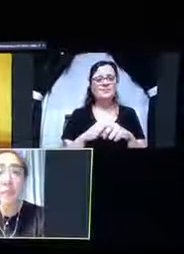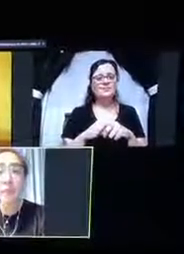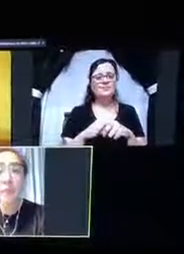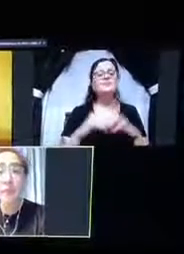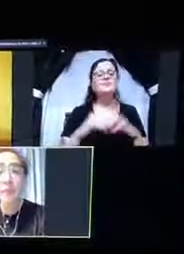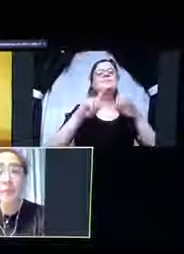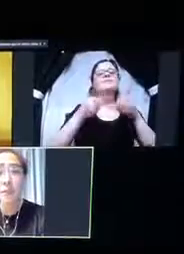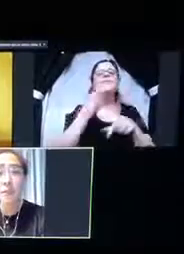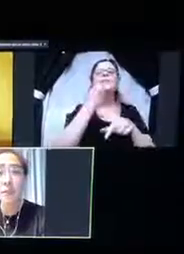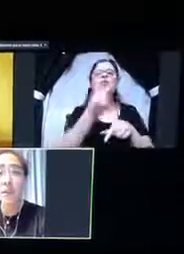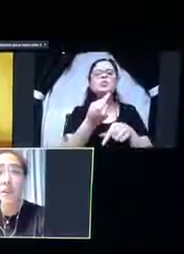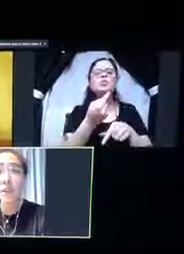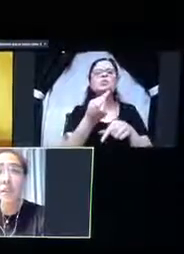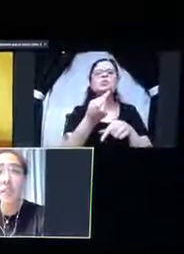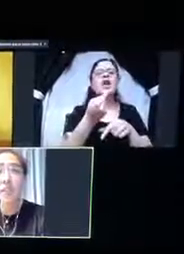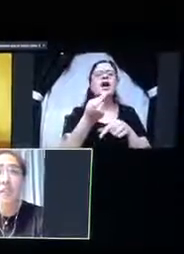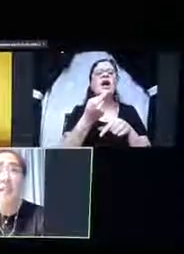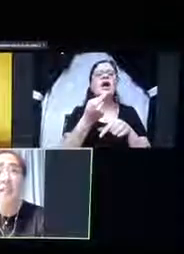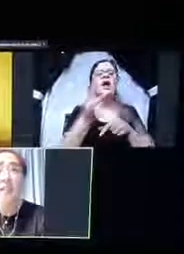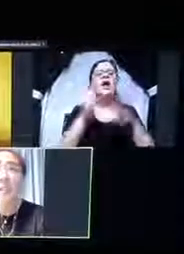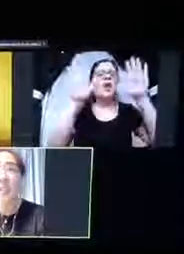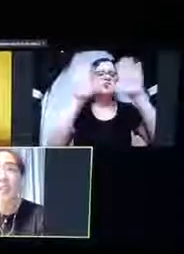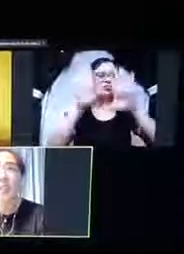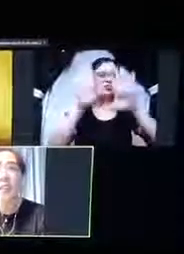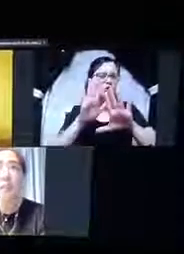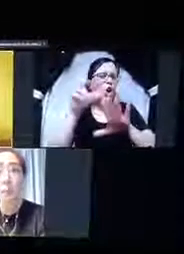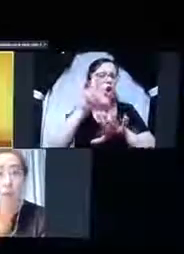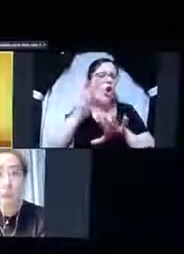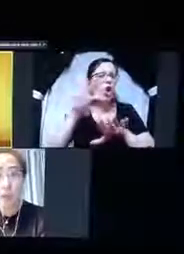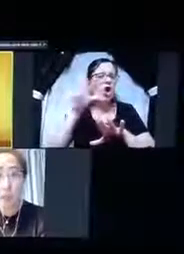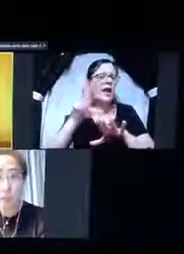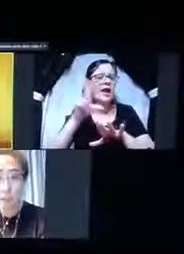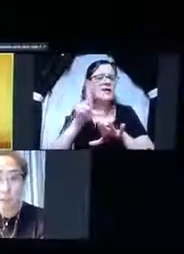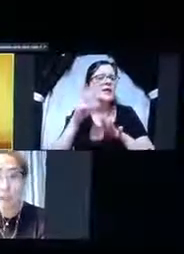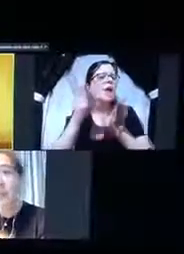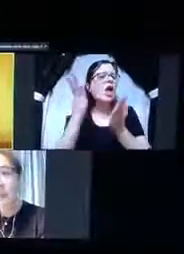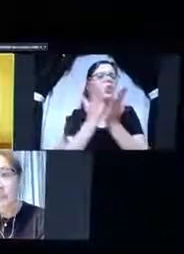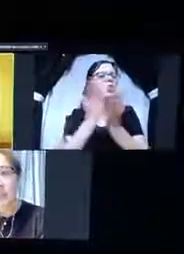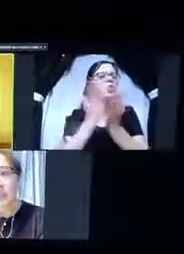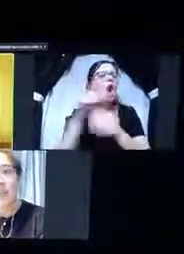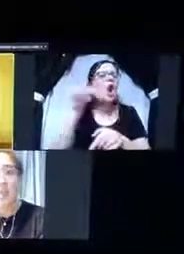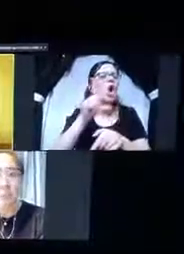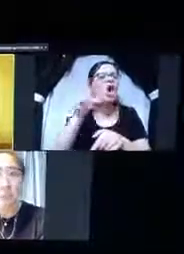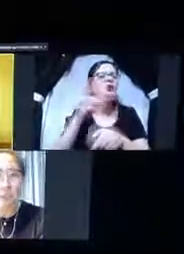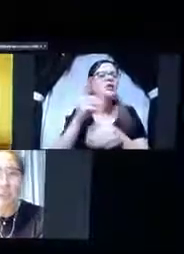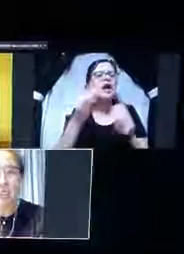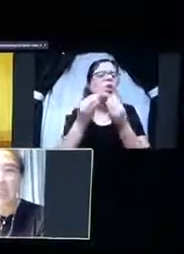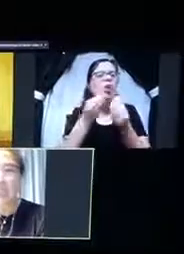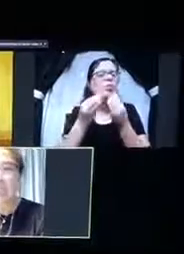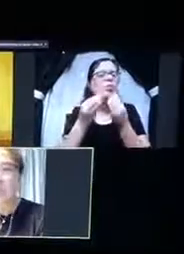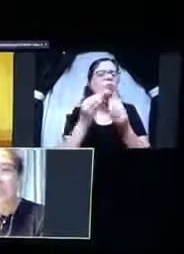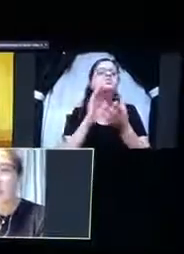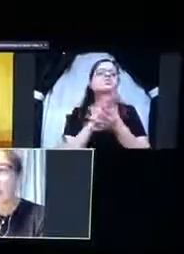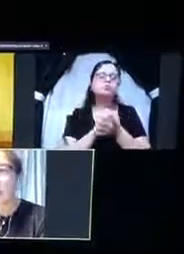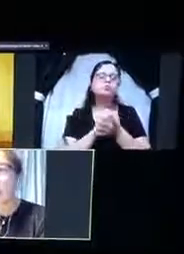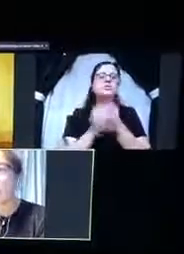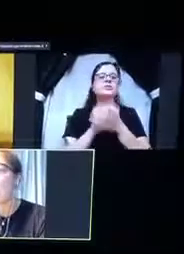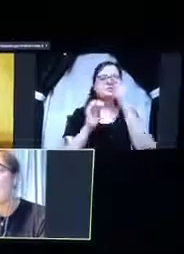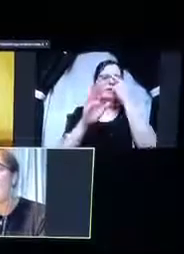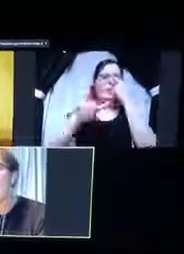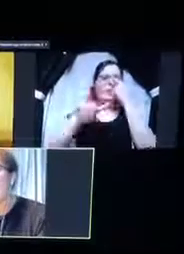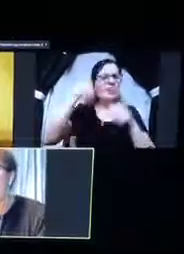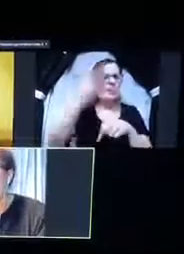Le están preguntando también cómo es el tema de la formación de logogenia, así que Georgie quizá lo podemos dejar para lo último, para estos son más profesionales quizás que estén